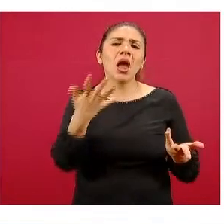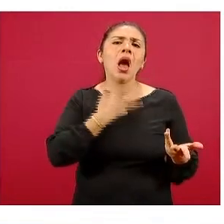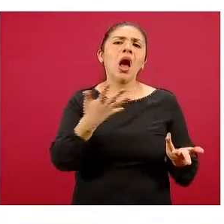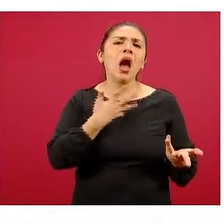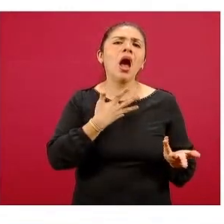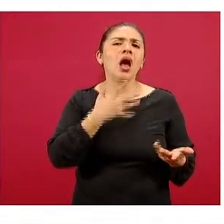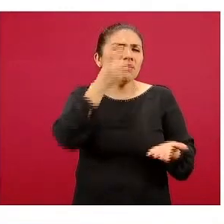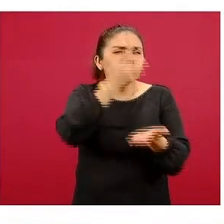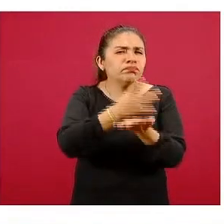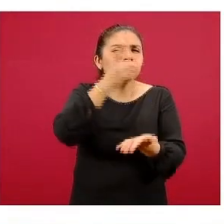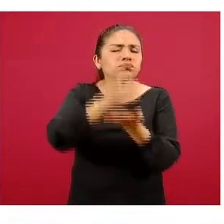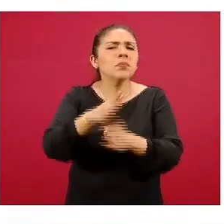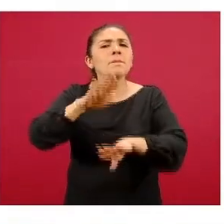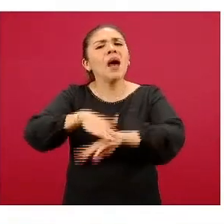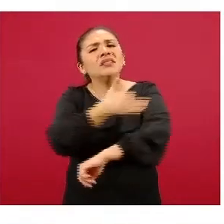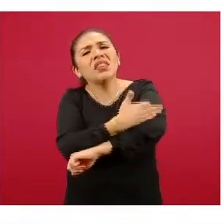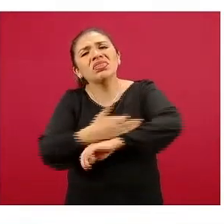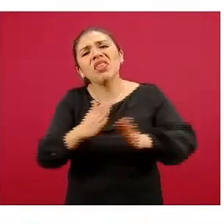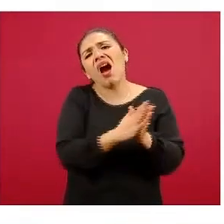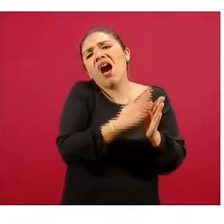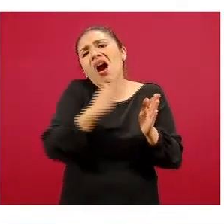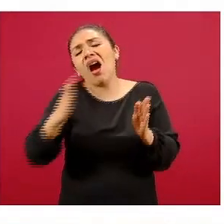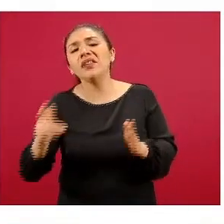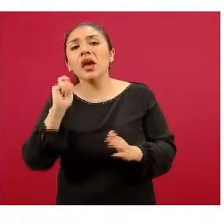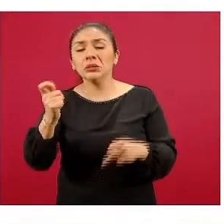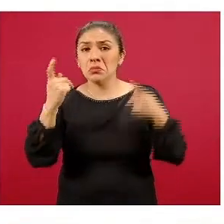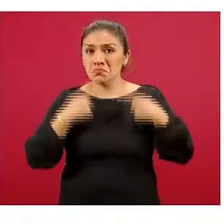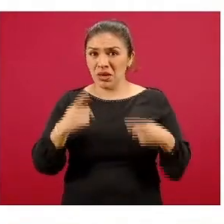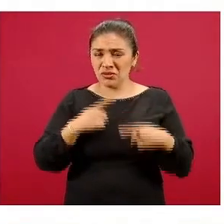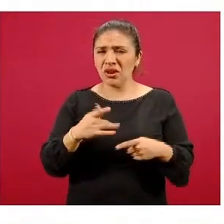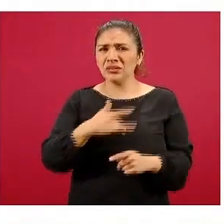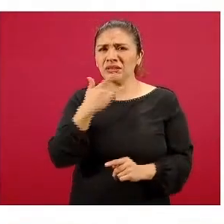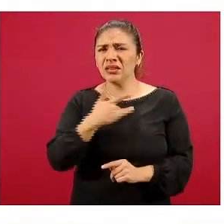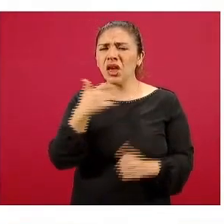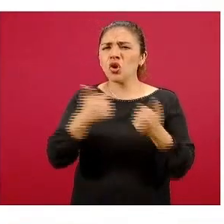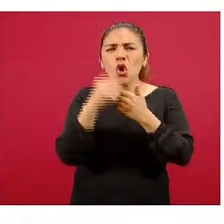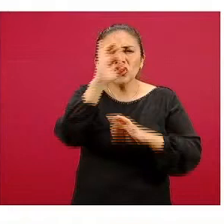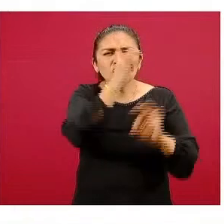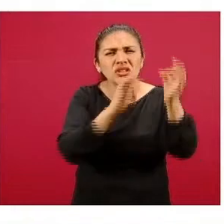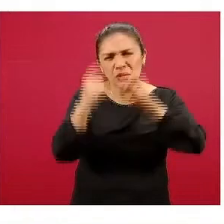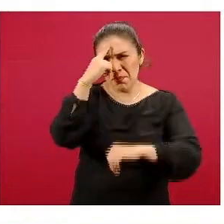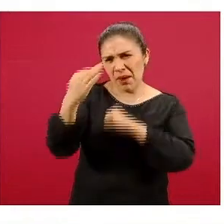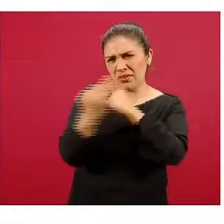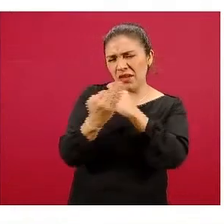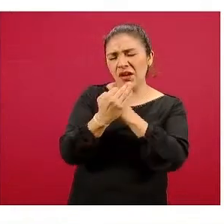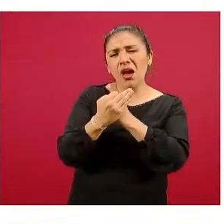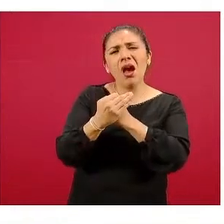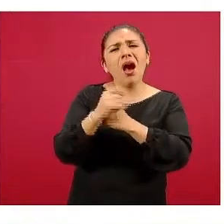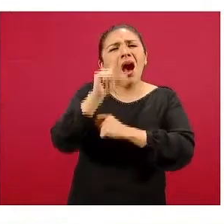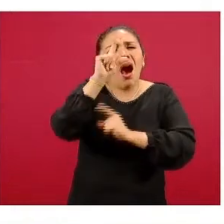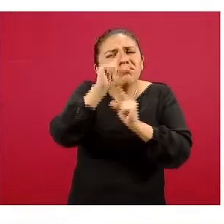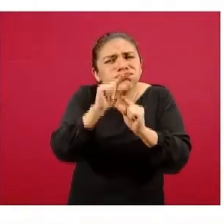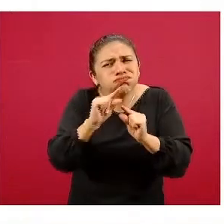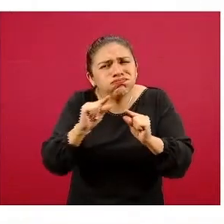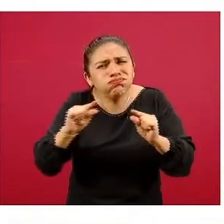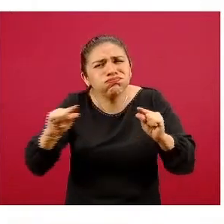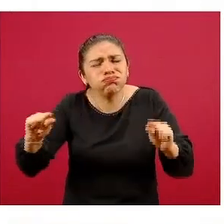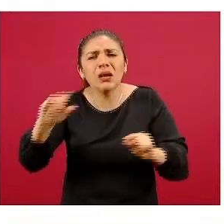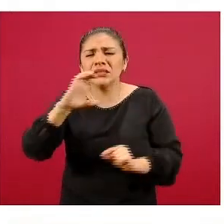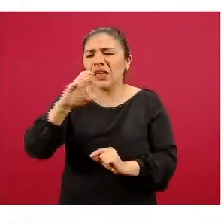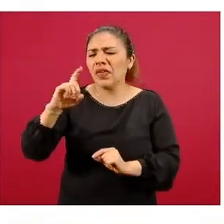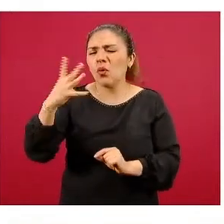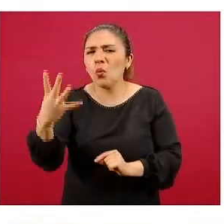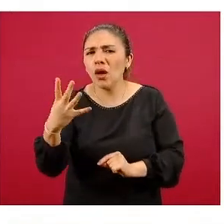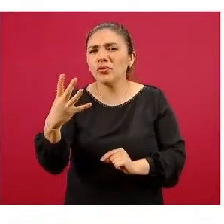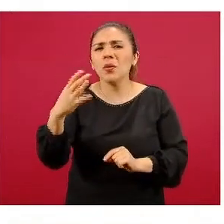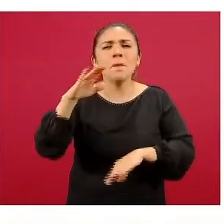existen diagnósticos tardíos, que son estas personas que llegan con linfocitos o células de la defensa muy bajos, que son